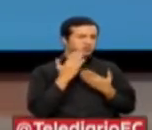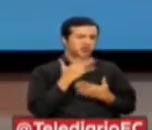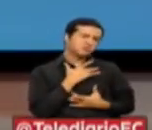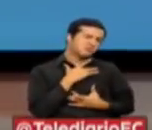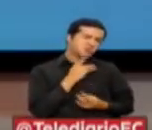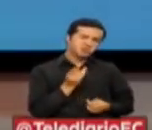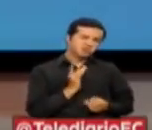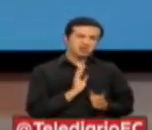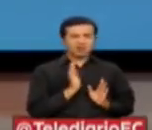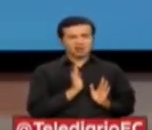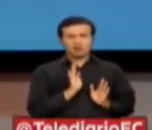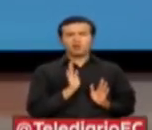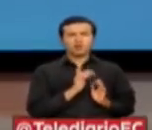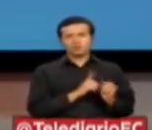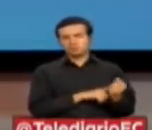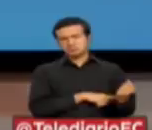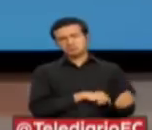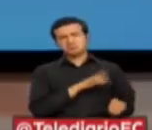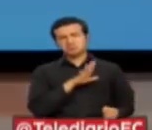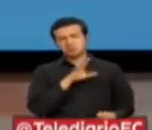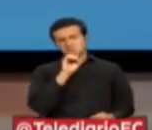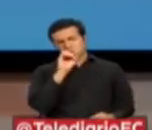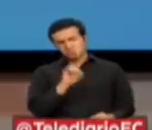política. Siempre había estado alrededor del